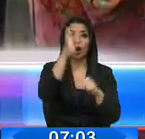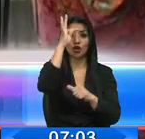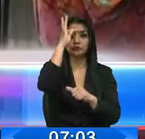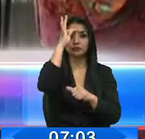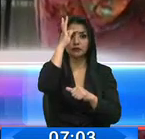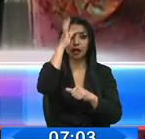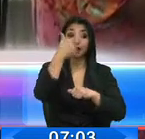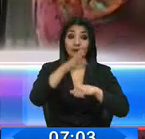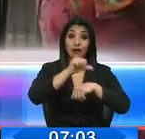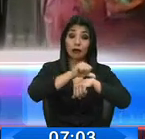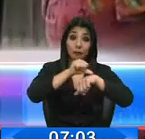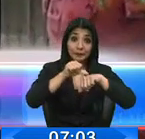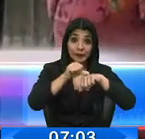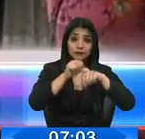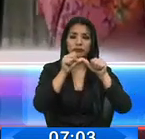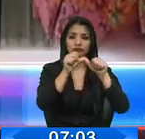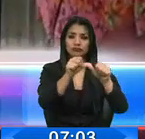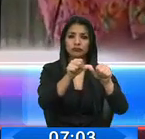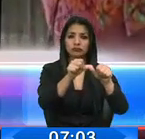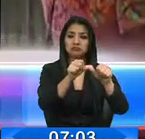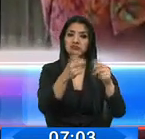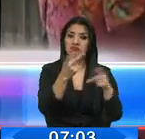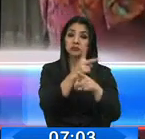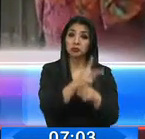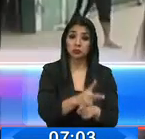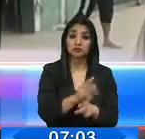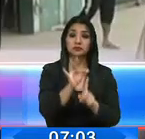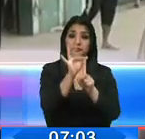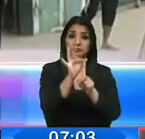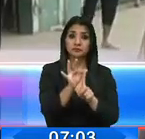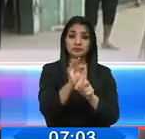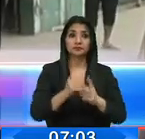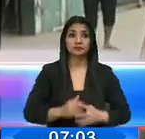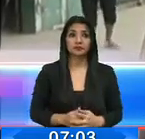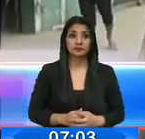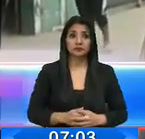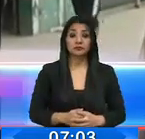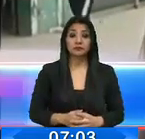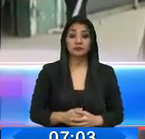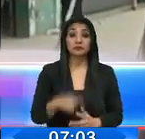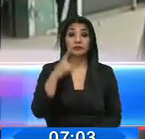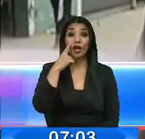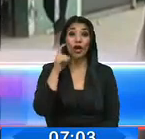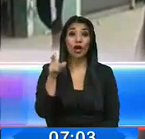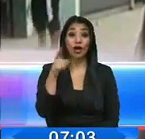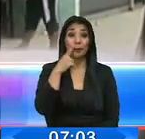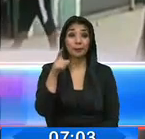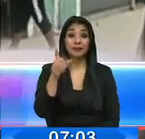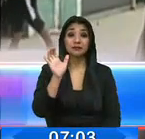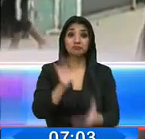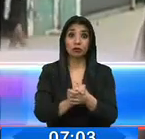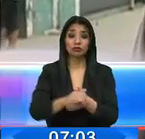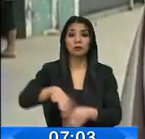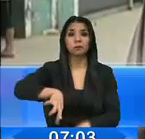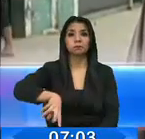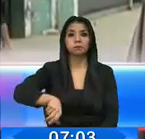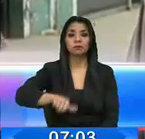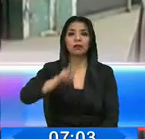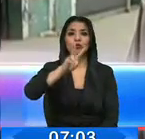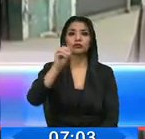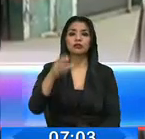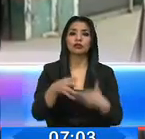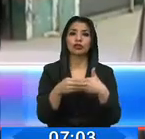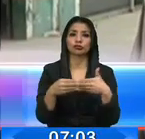permanece asilada en una casa de salud con pronóstico reservado. Le habían quitado al esposo de la víctima $200 y